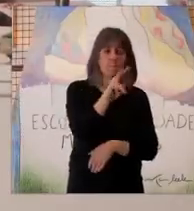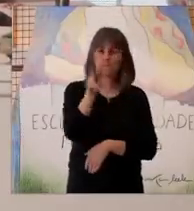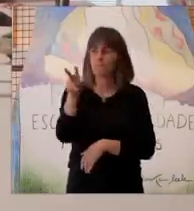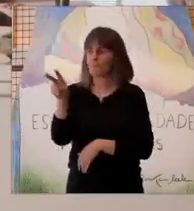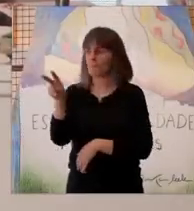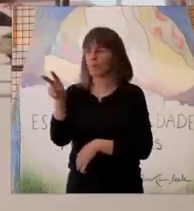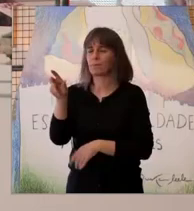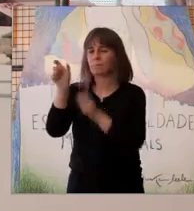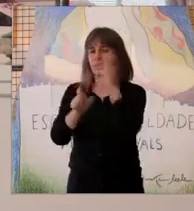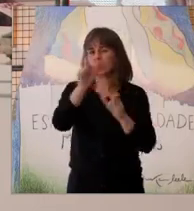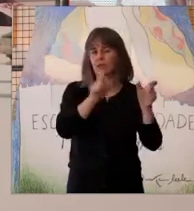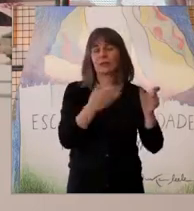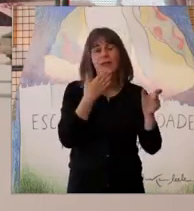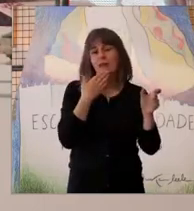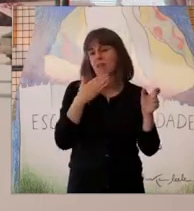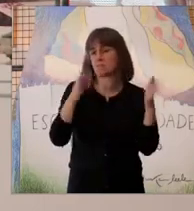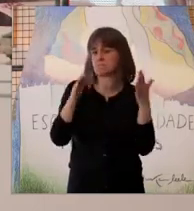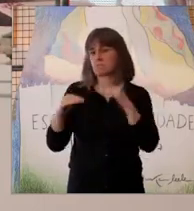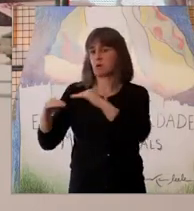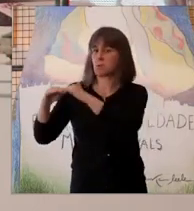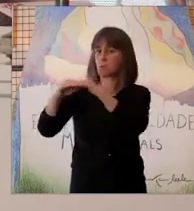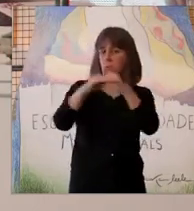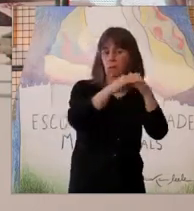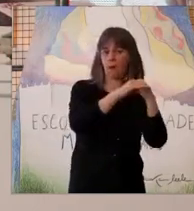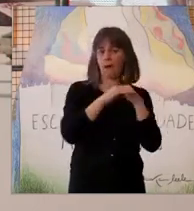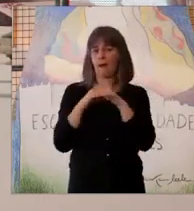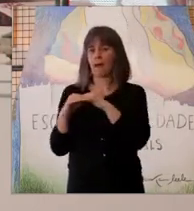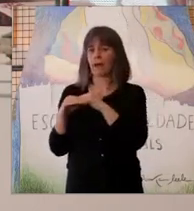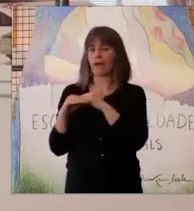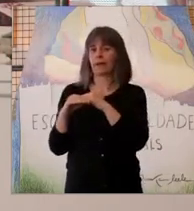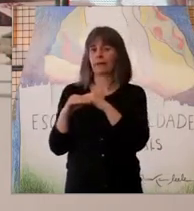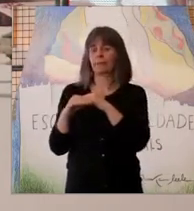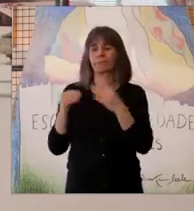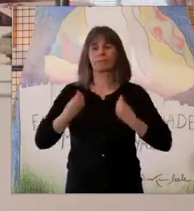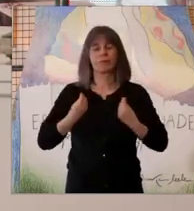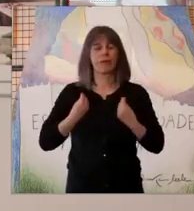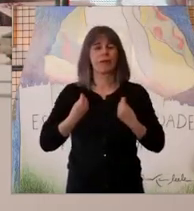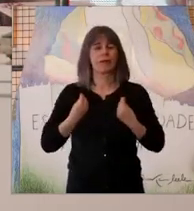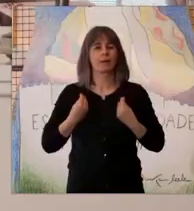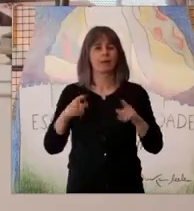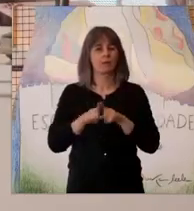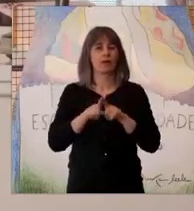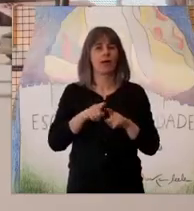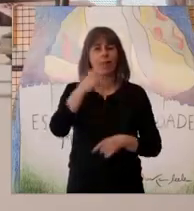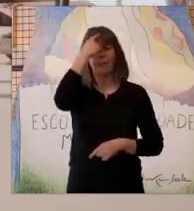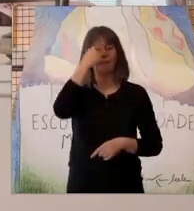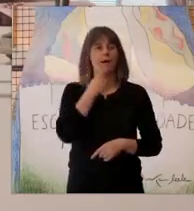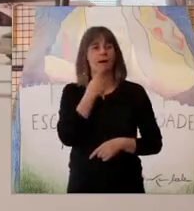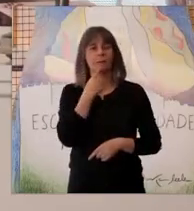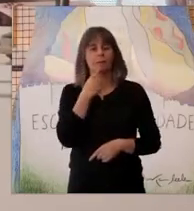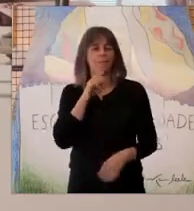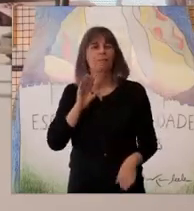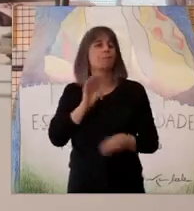mayor sigue viviendo de Cara a los demás o frente a los demás como la eterna becaria